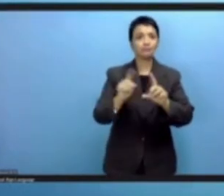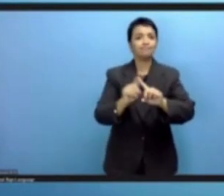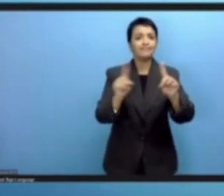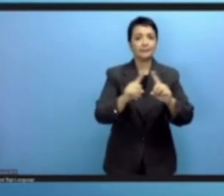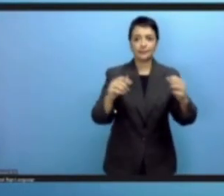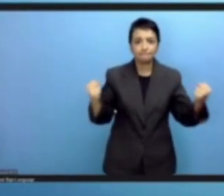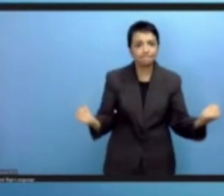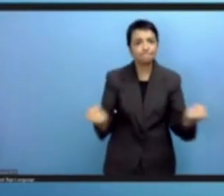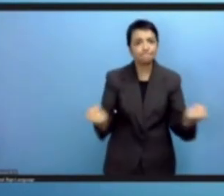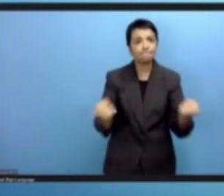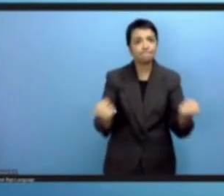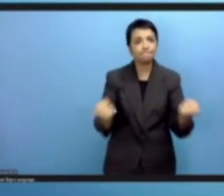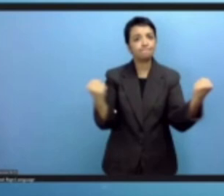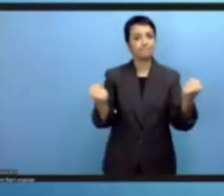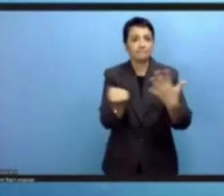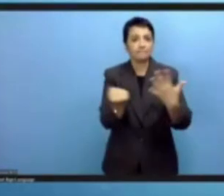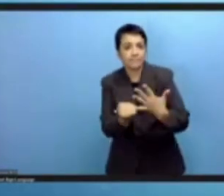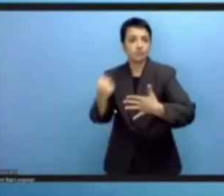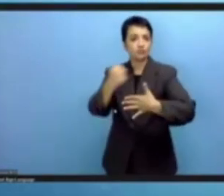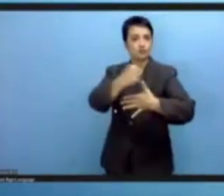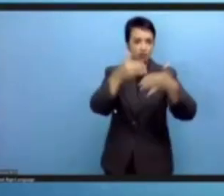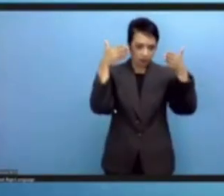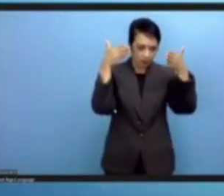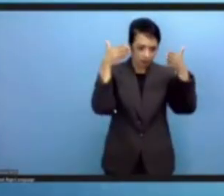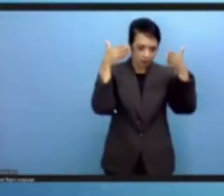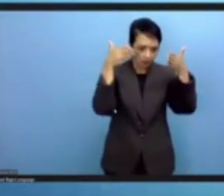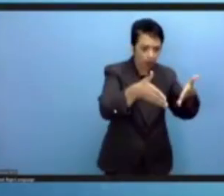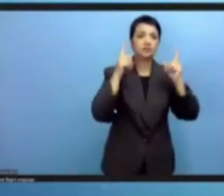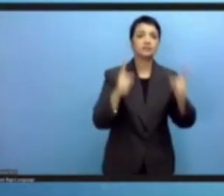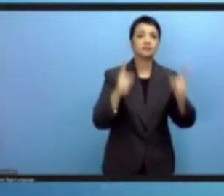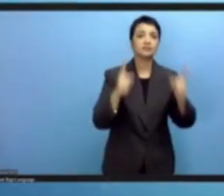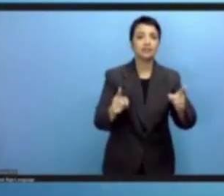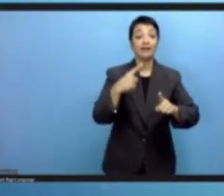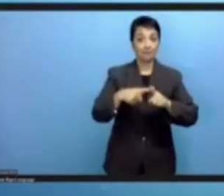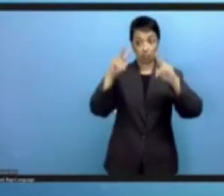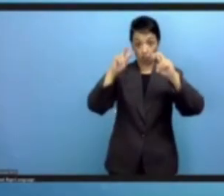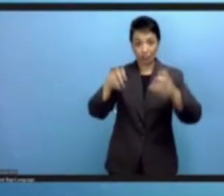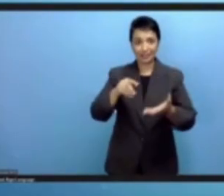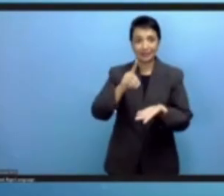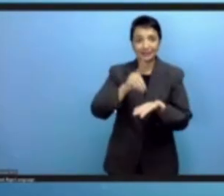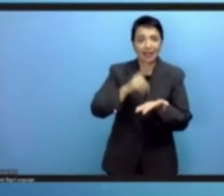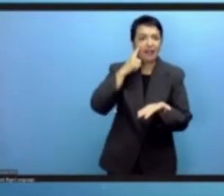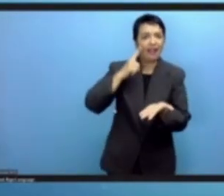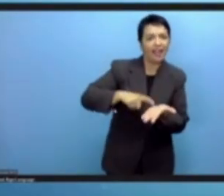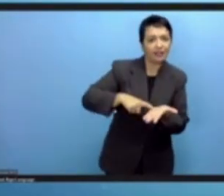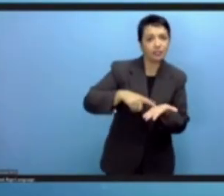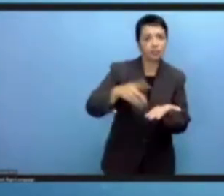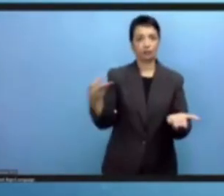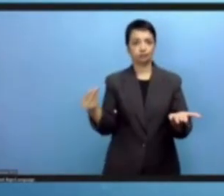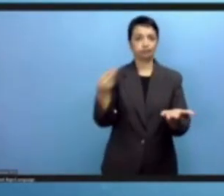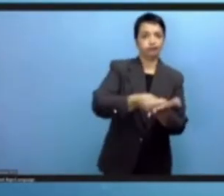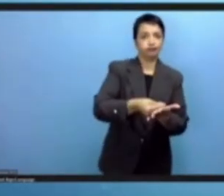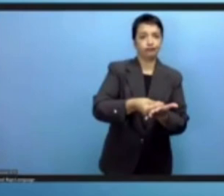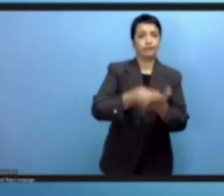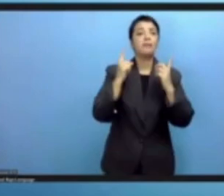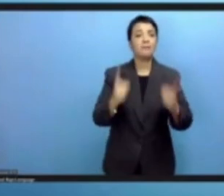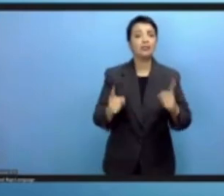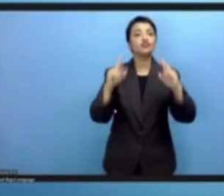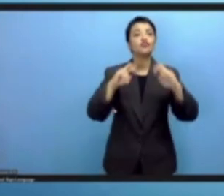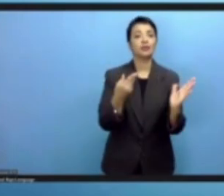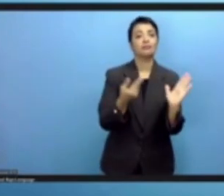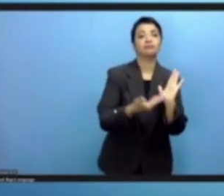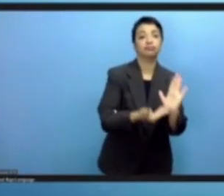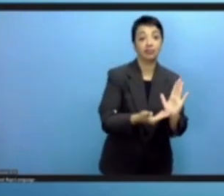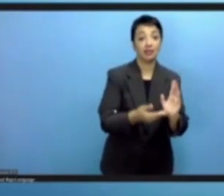aportar diferentes sesgos hablar sobre las urgencias sin necesidades y sobre los hechos concretos trae todo este